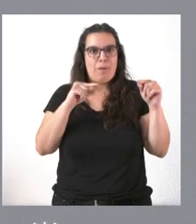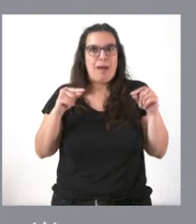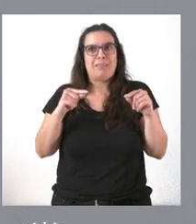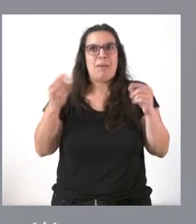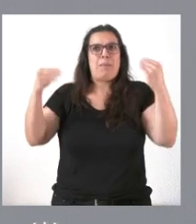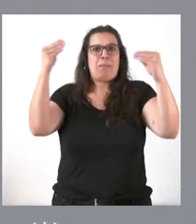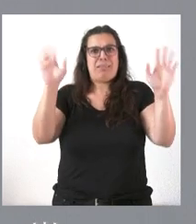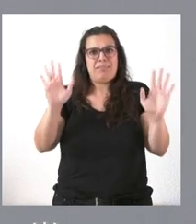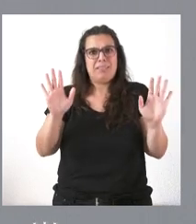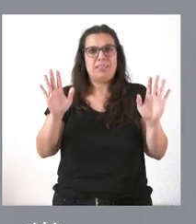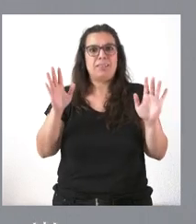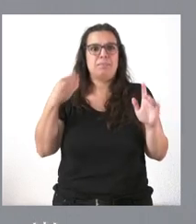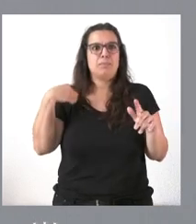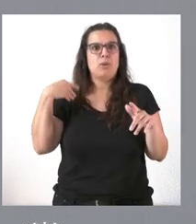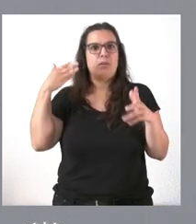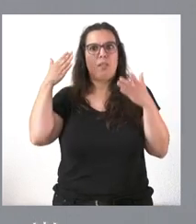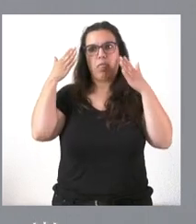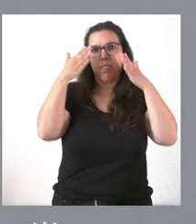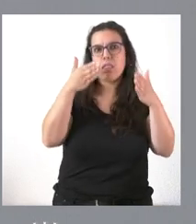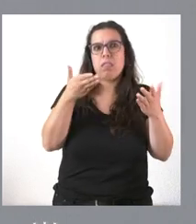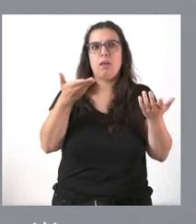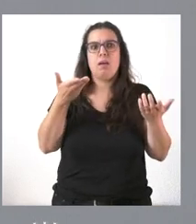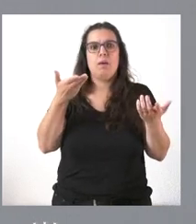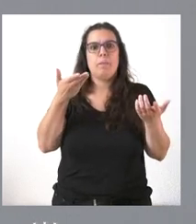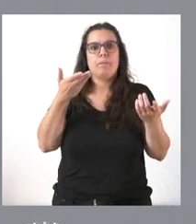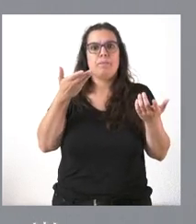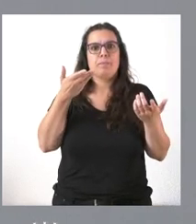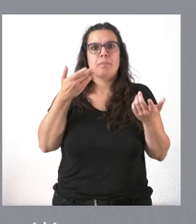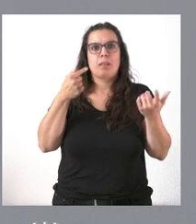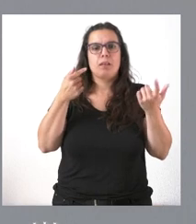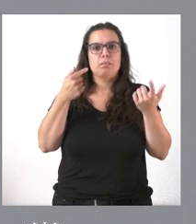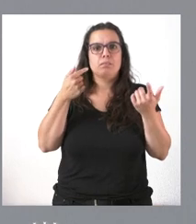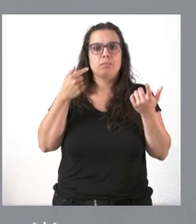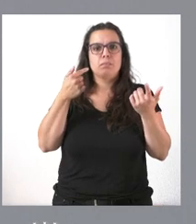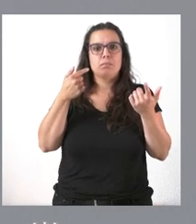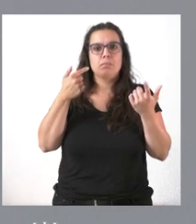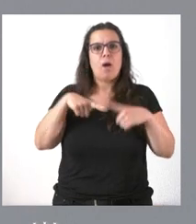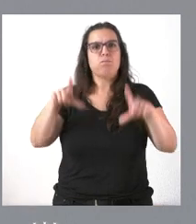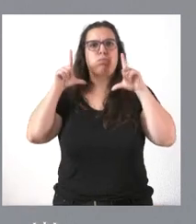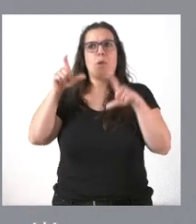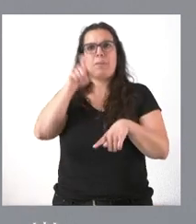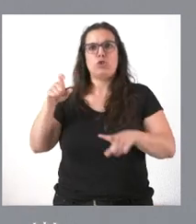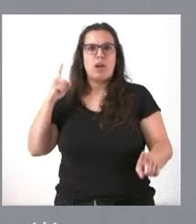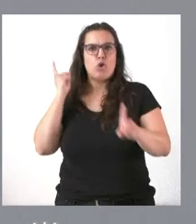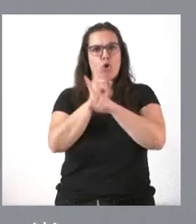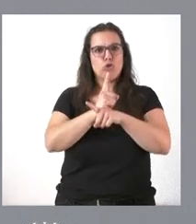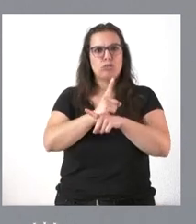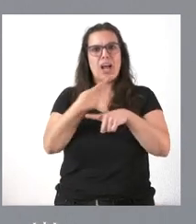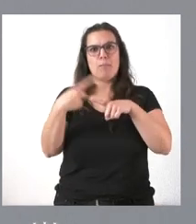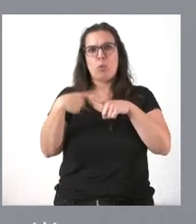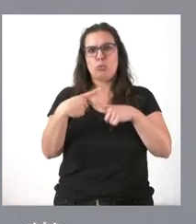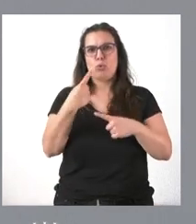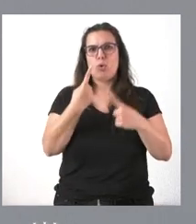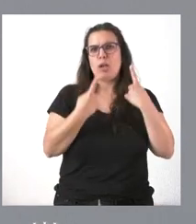el debate no puede ser nunca caer en aquellos que están en contra de algunos productos agroalimentarios muy